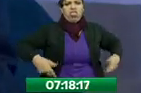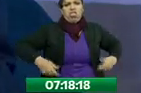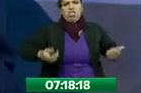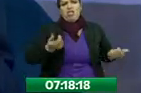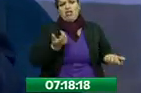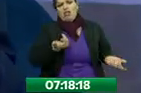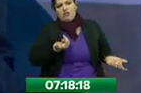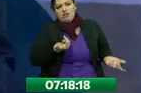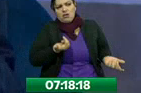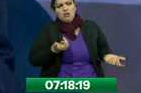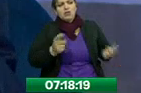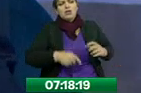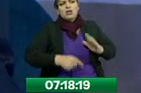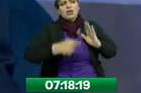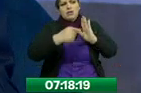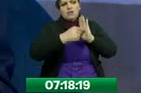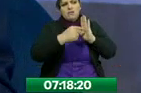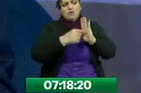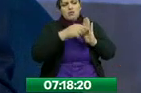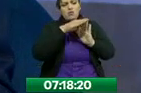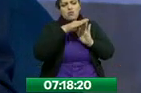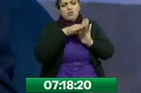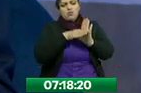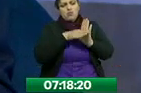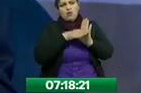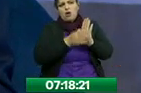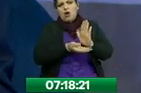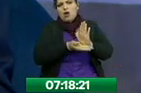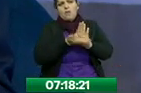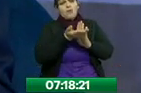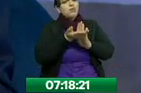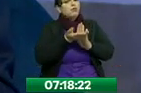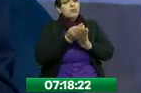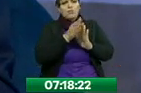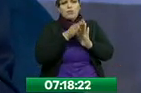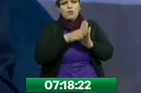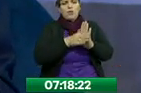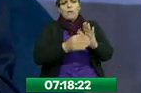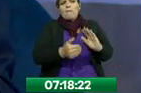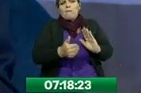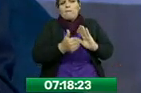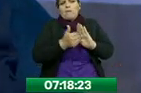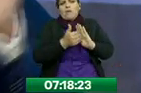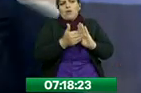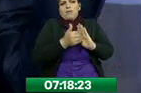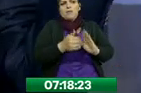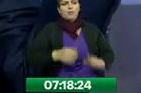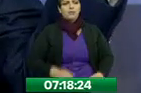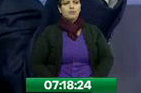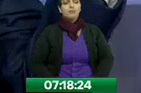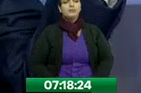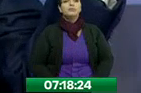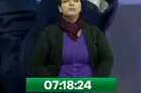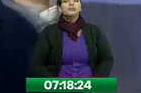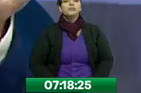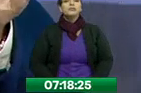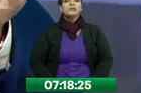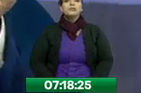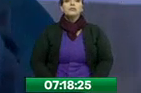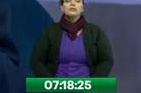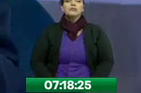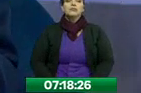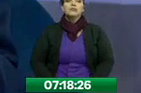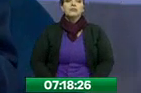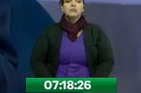qué me refiero? Por ejemplo, eliminar el anticipo de impuesto a la renta, que afecta no a la gran empresa, que es apenas